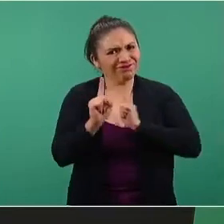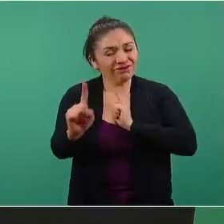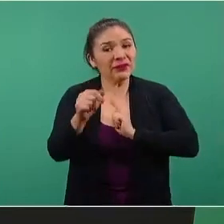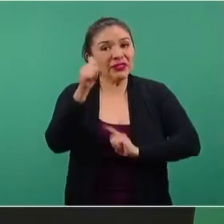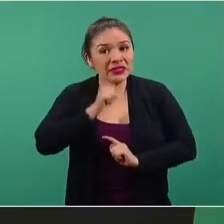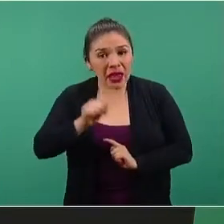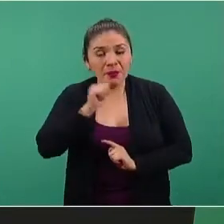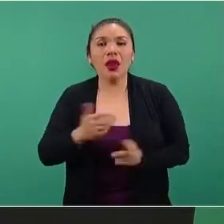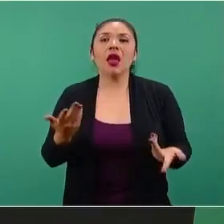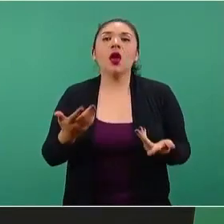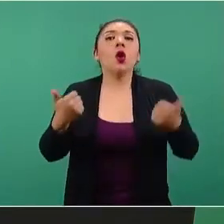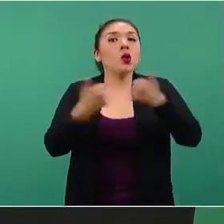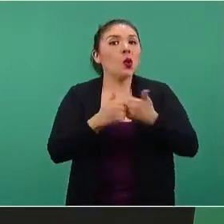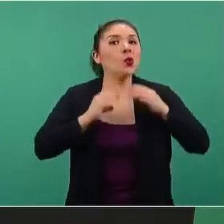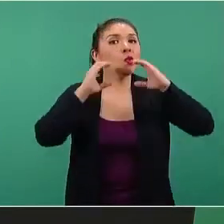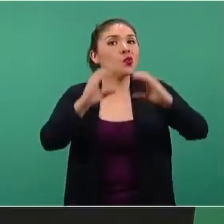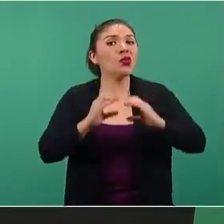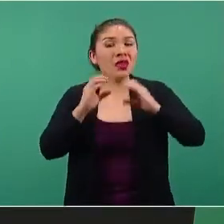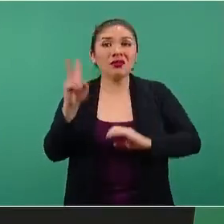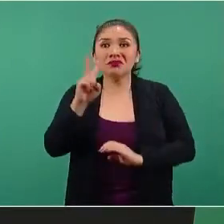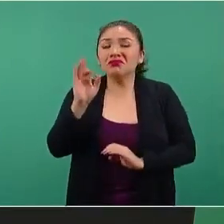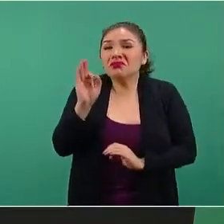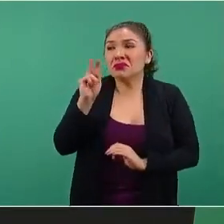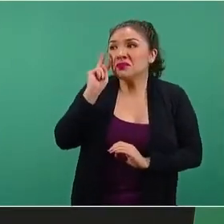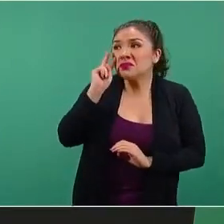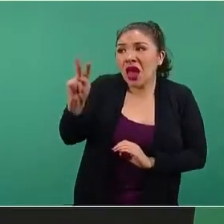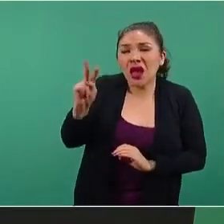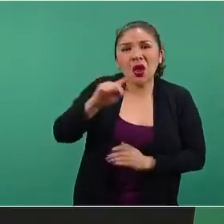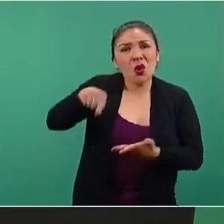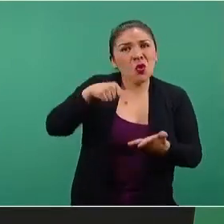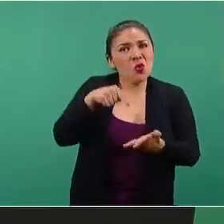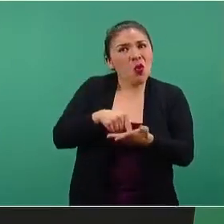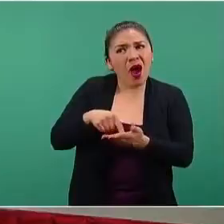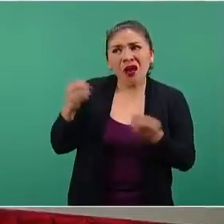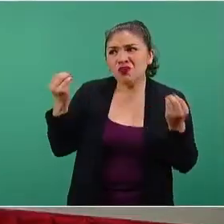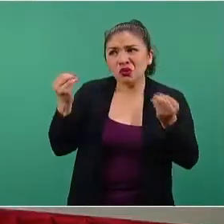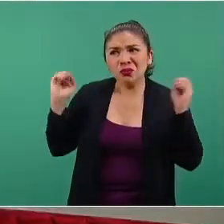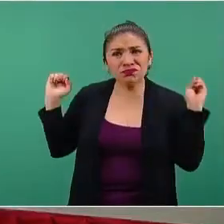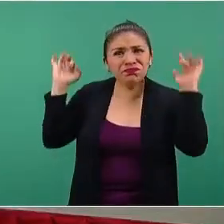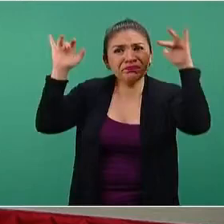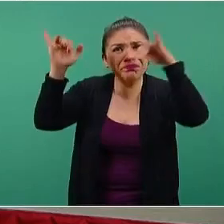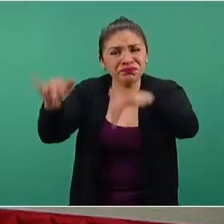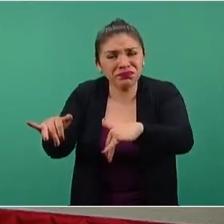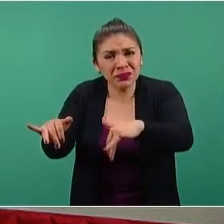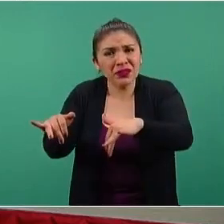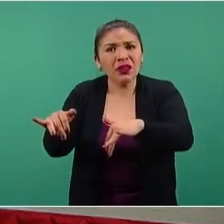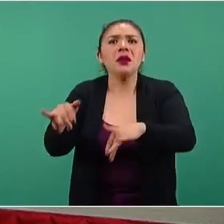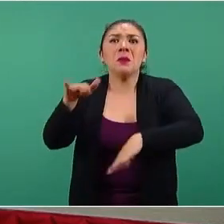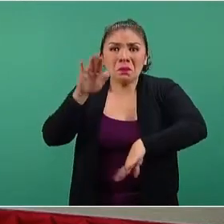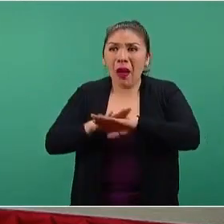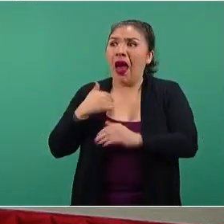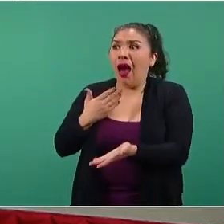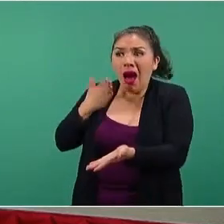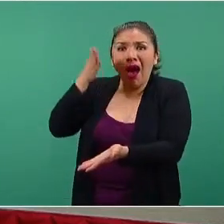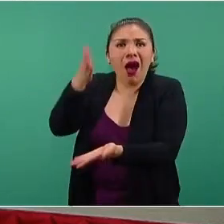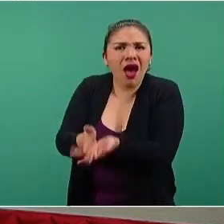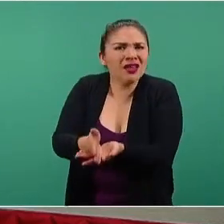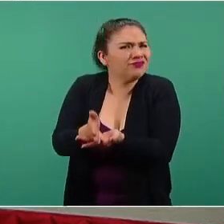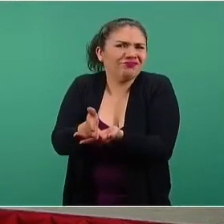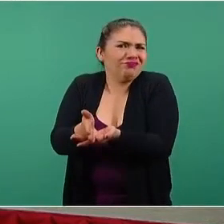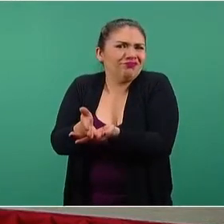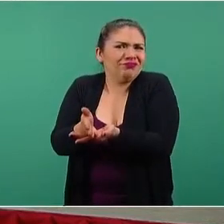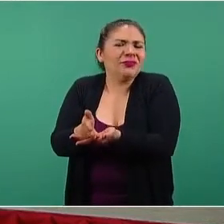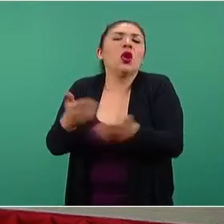ser prudentes al ver lugares públicos concurridos y no seguir llenándolos,